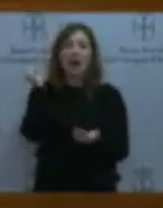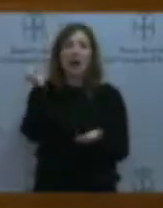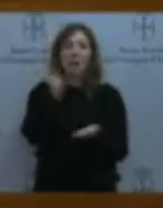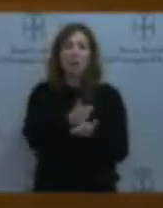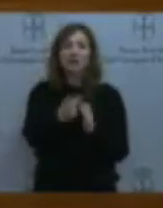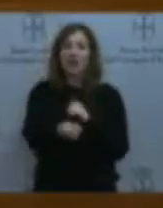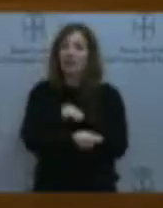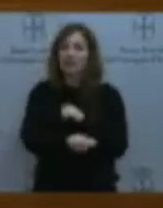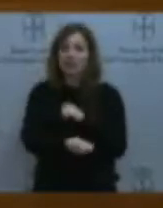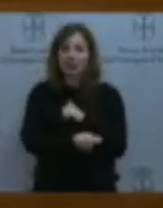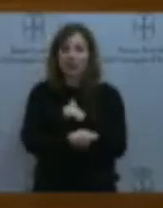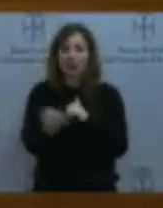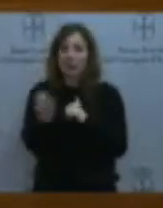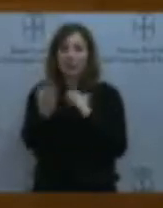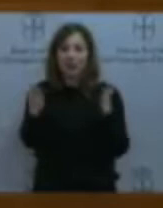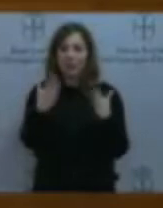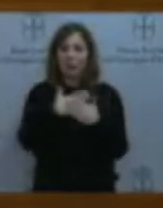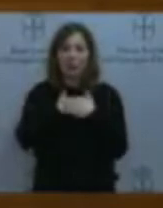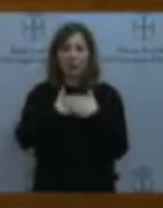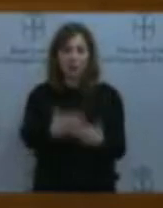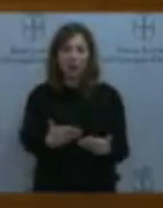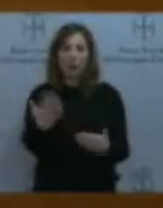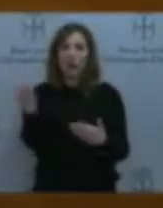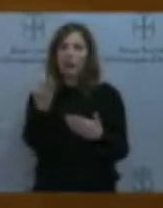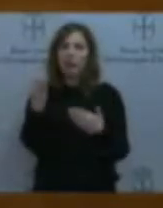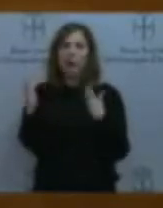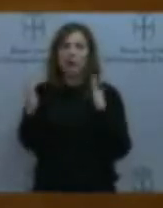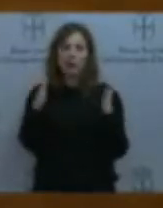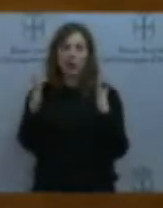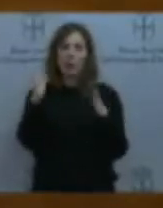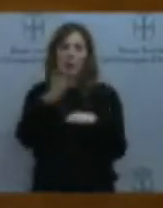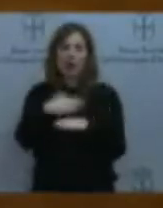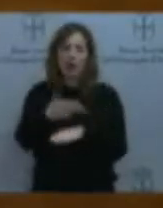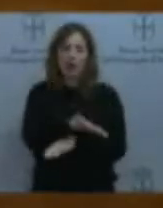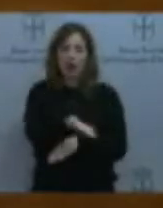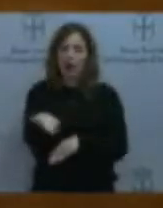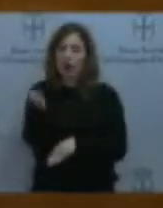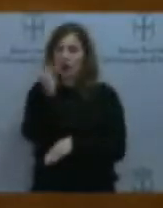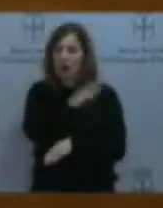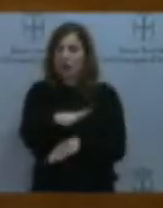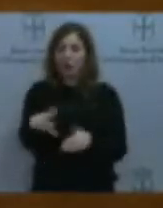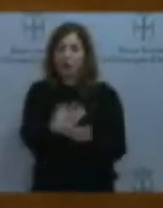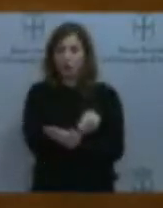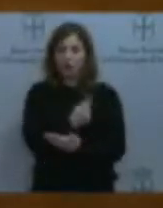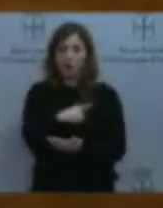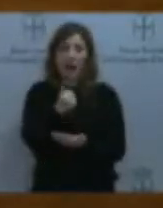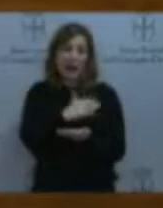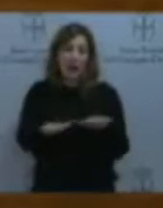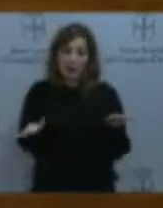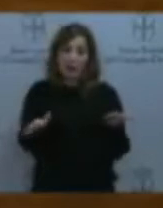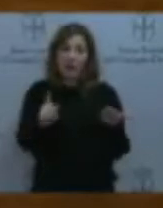Tiene que ser una etapa voluntaria, tiene que ser una etapa universal y tiene que ser una etapa gratuita. Claro, no compartimos el